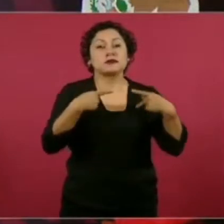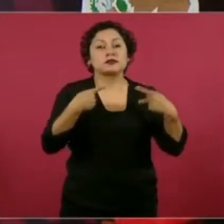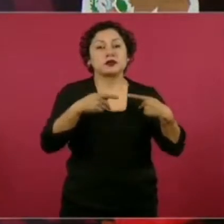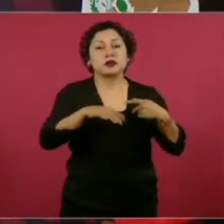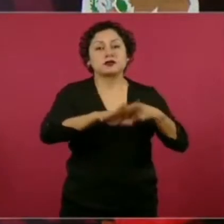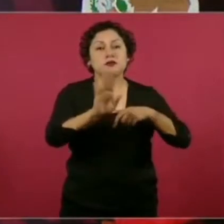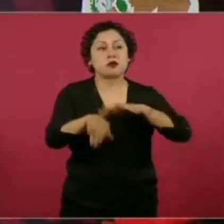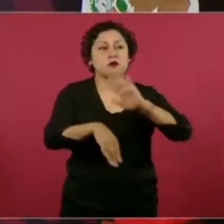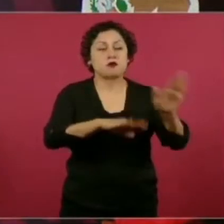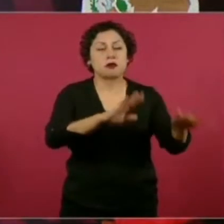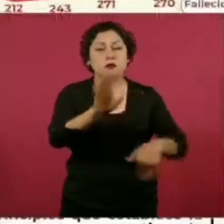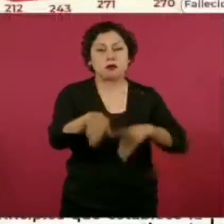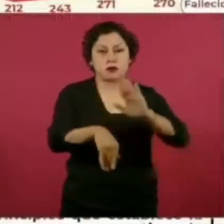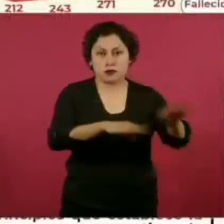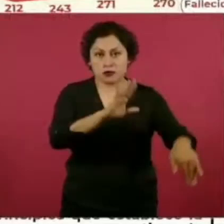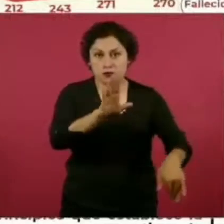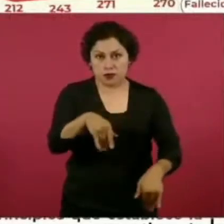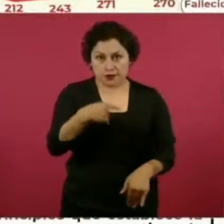en enfrentamientos.